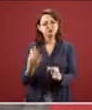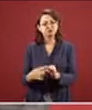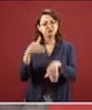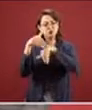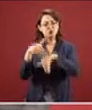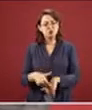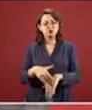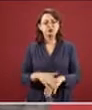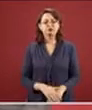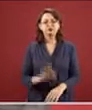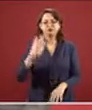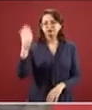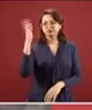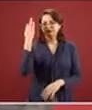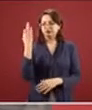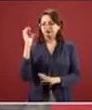las participaciones federales.